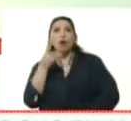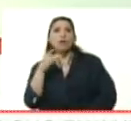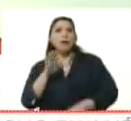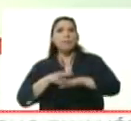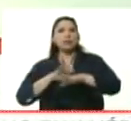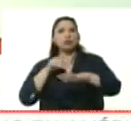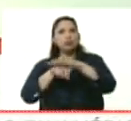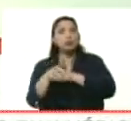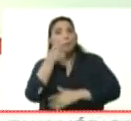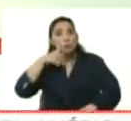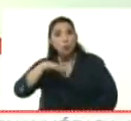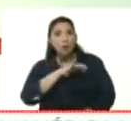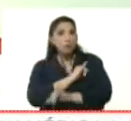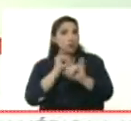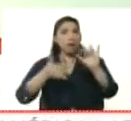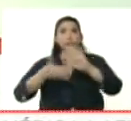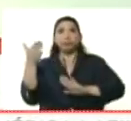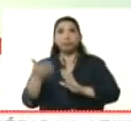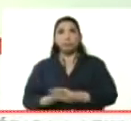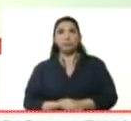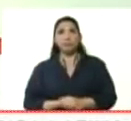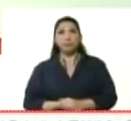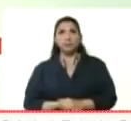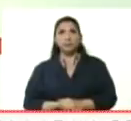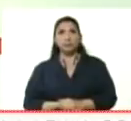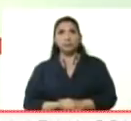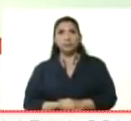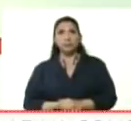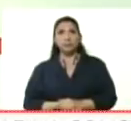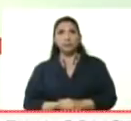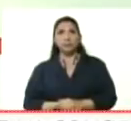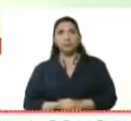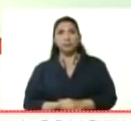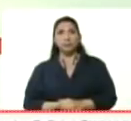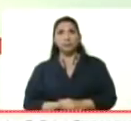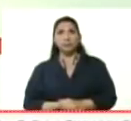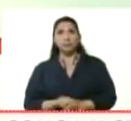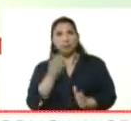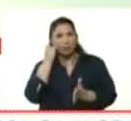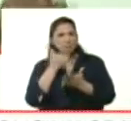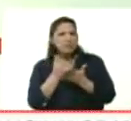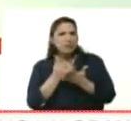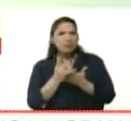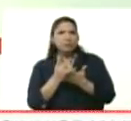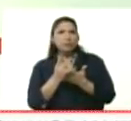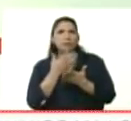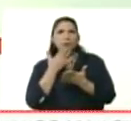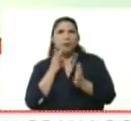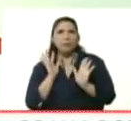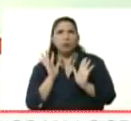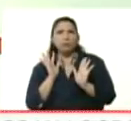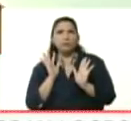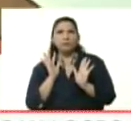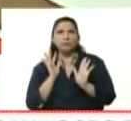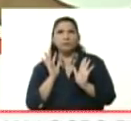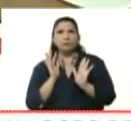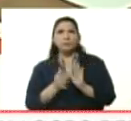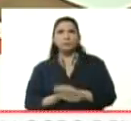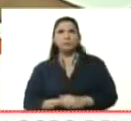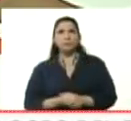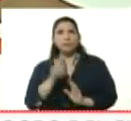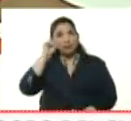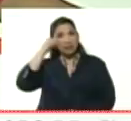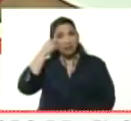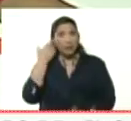Ya los pueblos van aprendiendo. Ahí está Chile, les caen de todo. Mira, aparecen, salvando todas las distancias. Recordemos